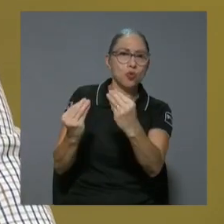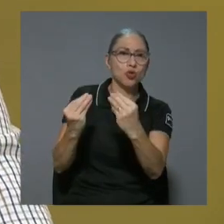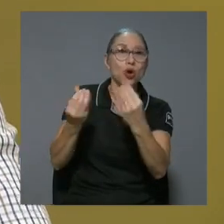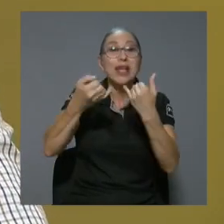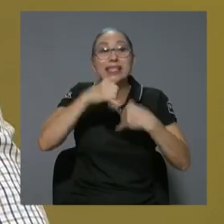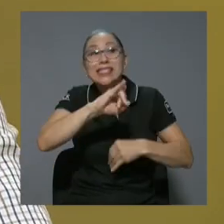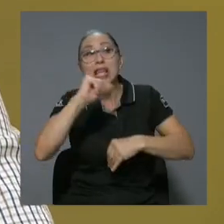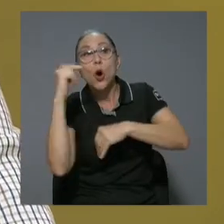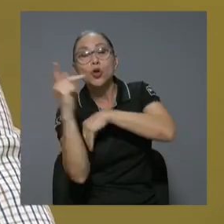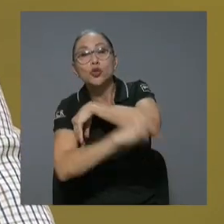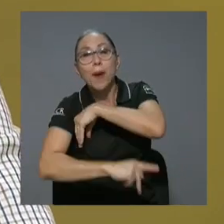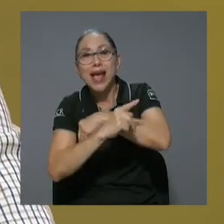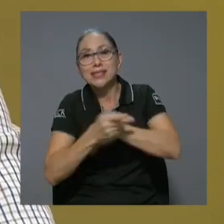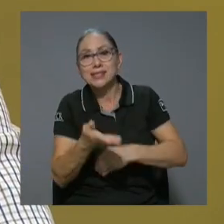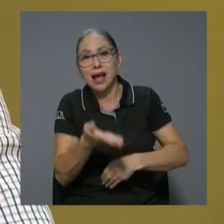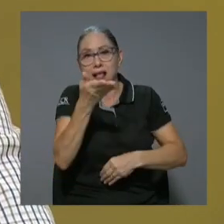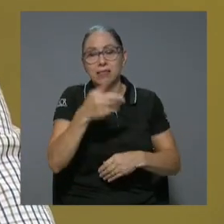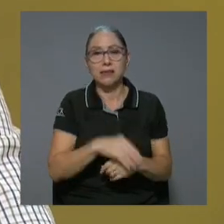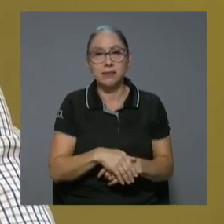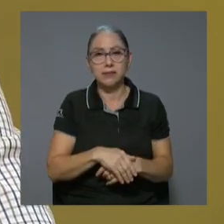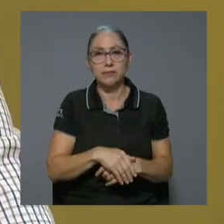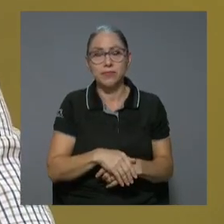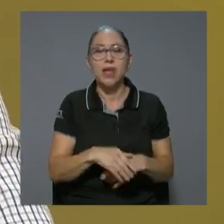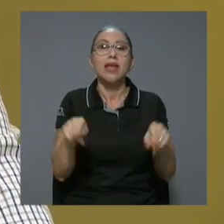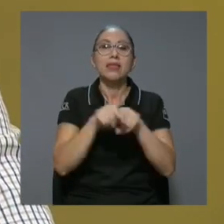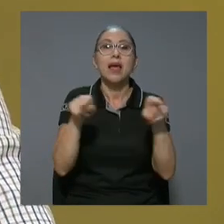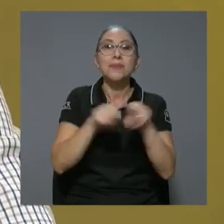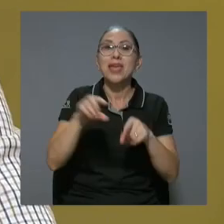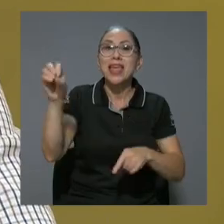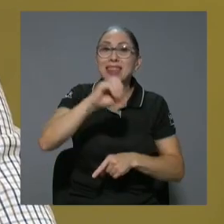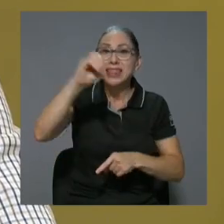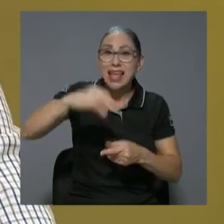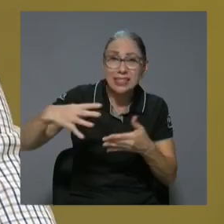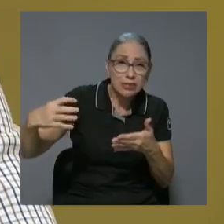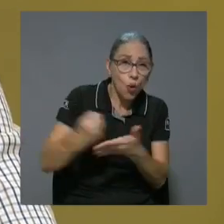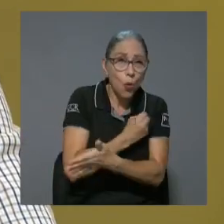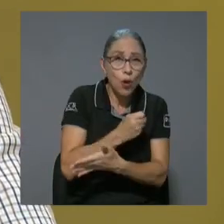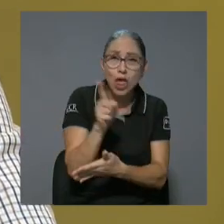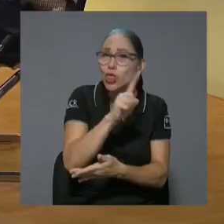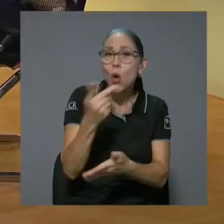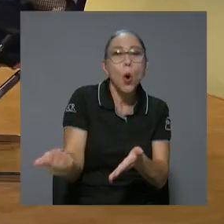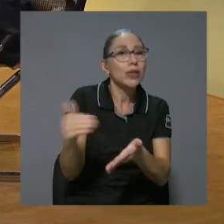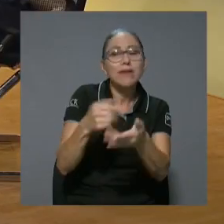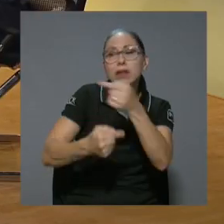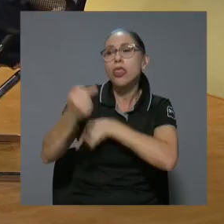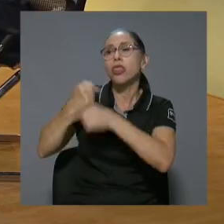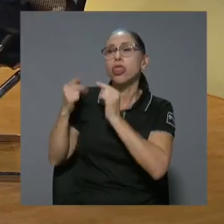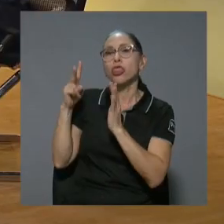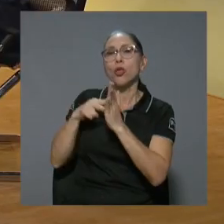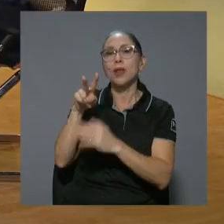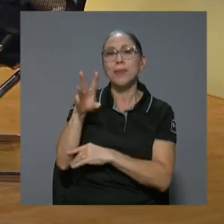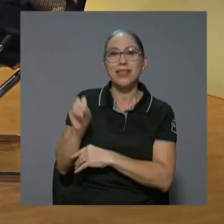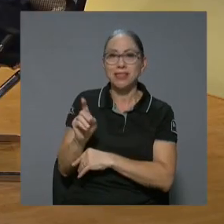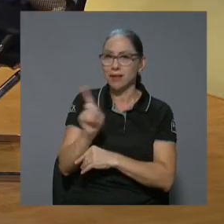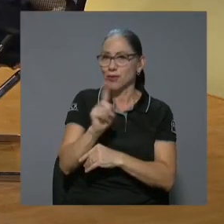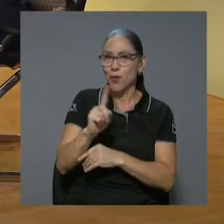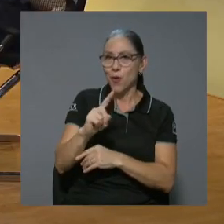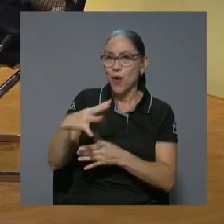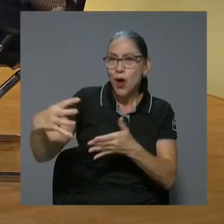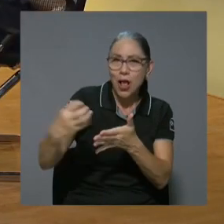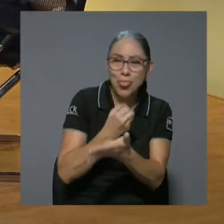altas. Y la otra cosa importante es, las tasas no van a volver a los niveles del 2020, ¿verdad? Las tasas van a ser